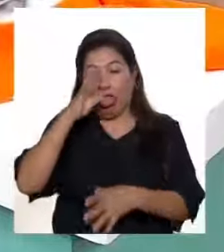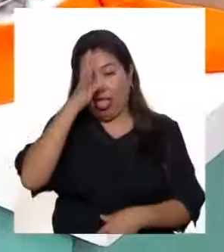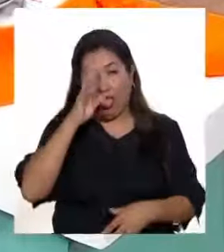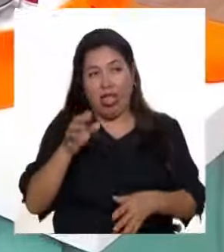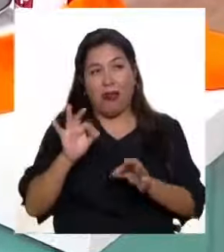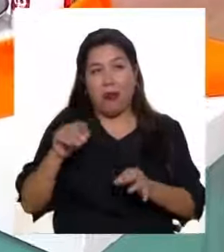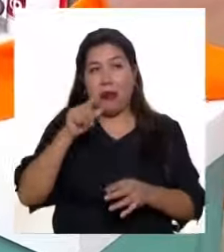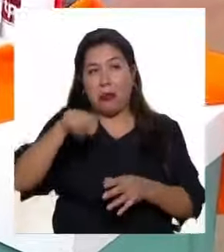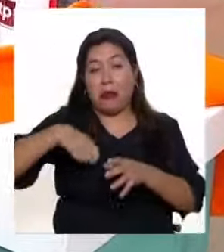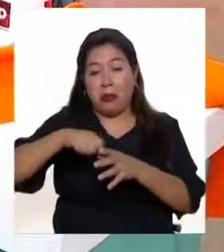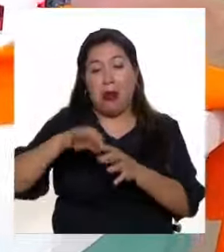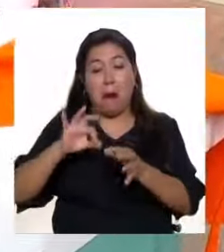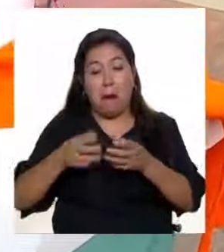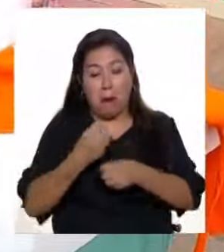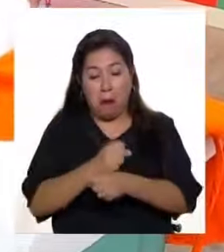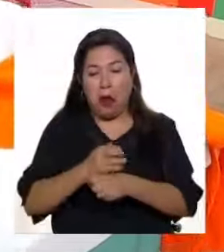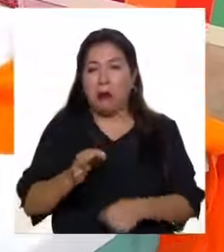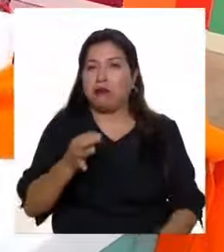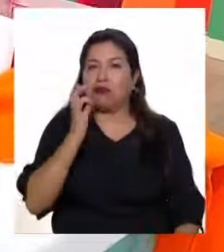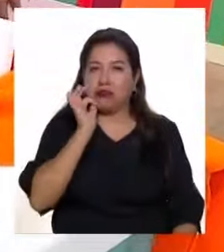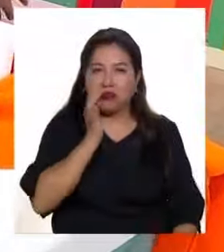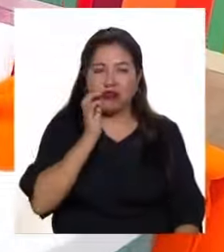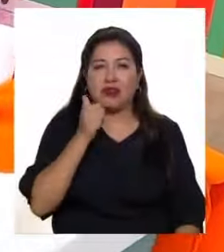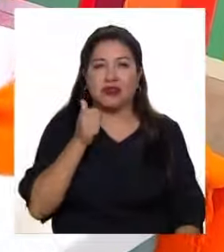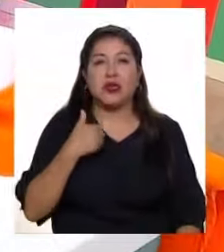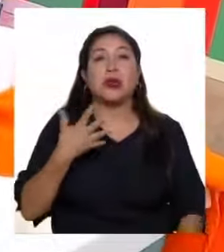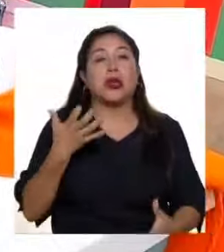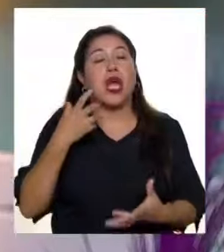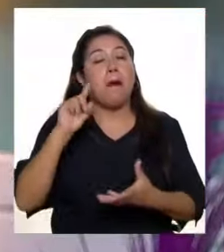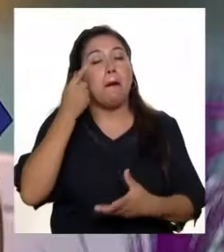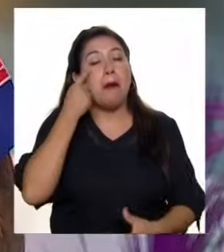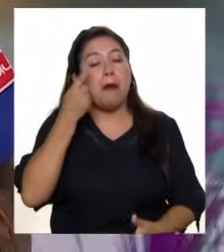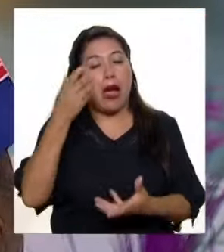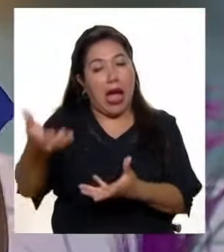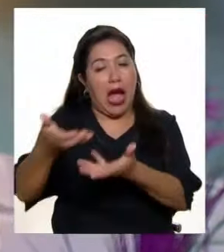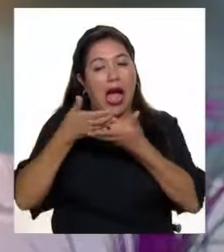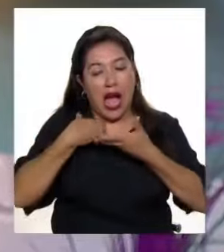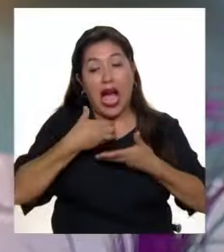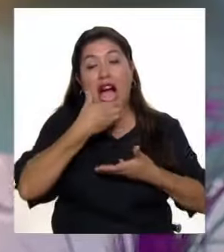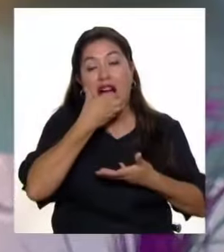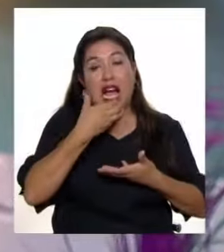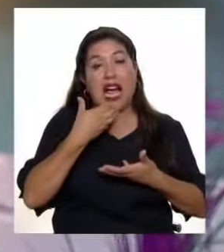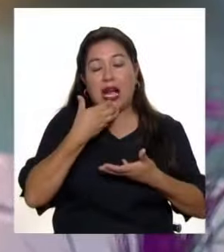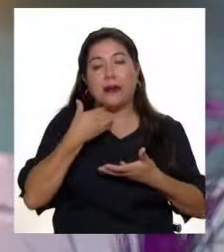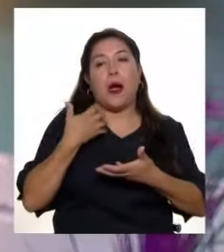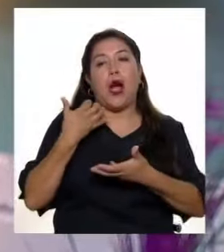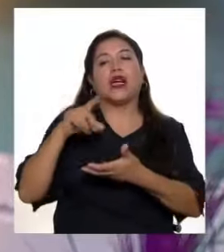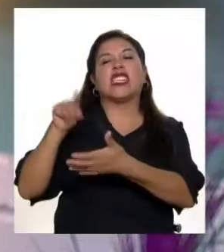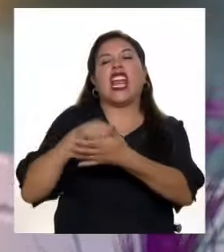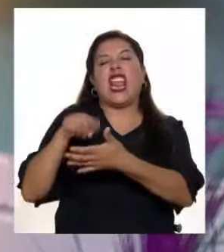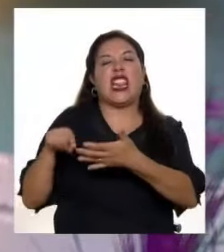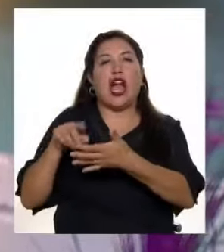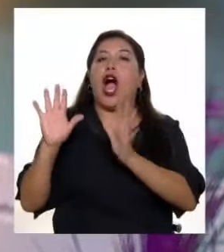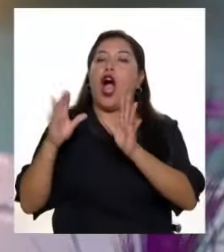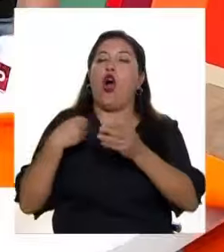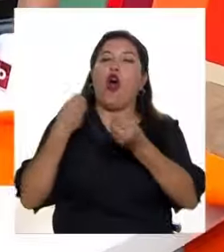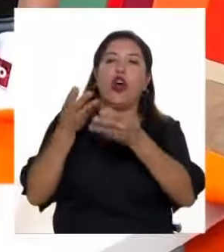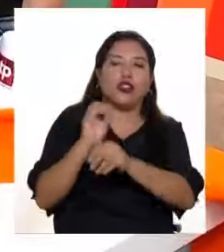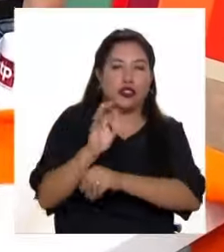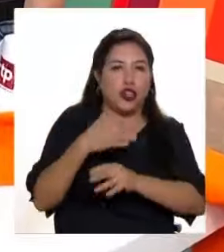muy bien. Ver para creer, ya, Noti. Algún día quisiera probar, de verdad. De verdad. La mira, puedo para preparar acá si quisiera quieren, criticar, ¿no? Quisiera criticar tu plan. Criticar,